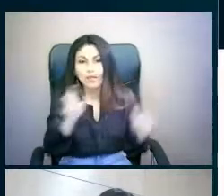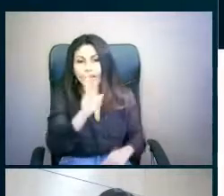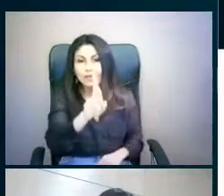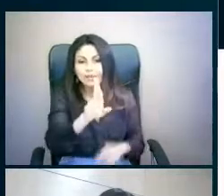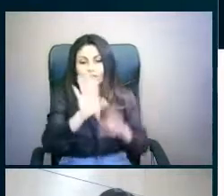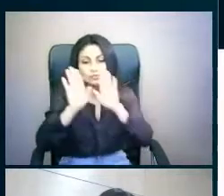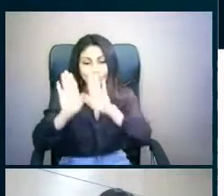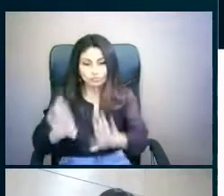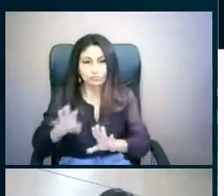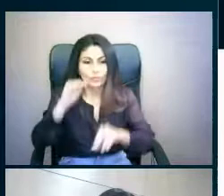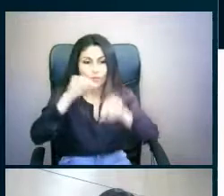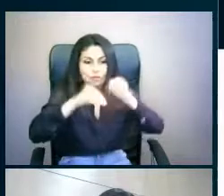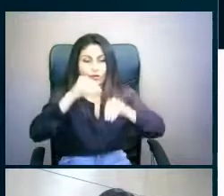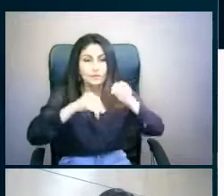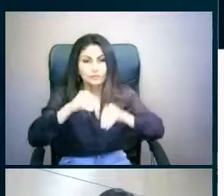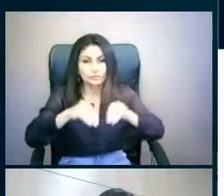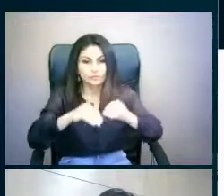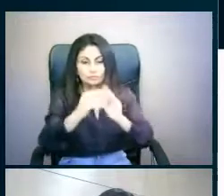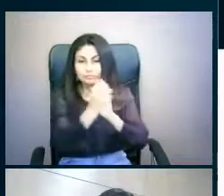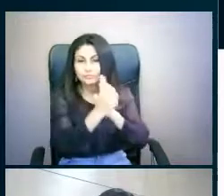programación estadístico.